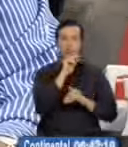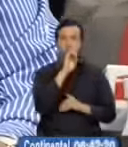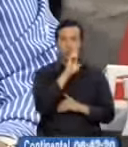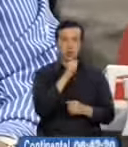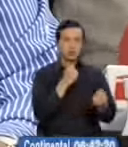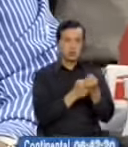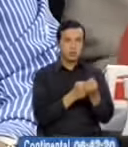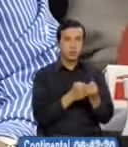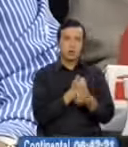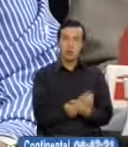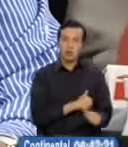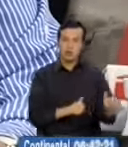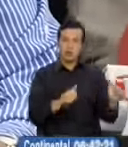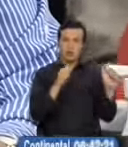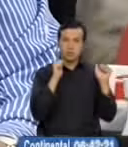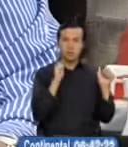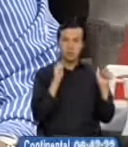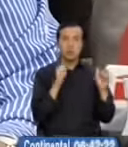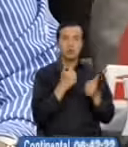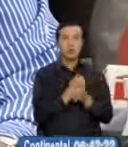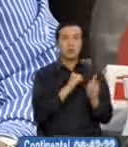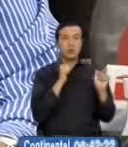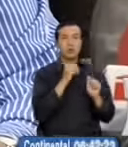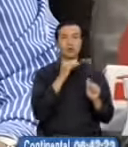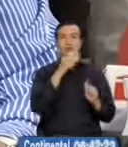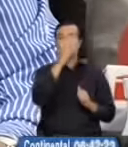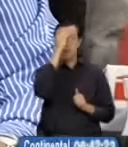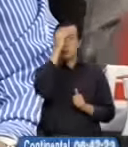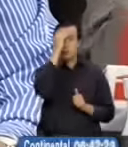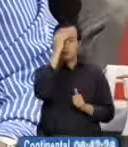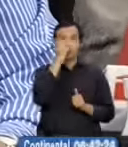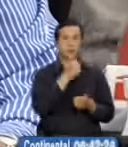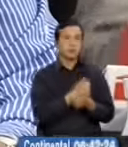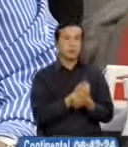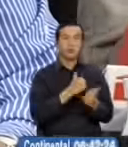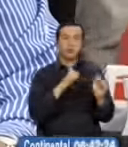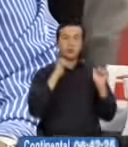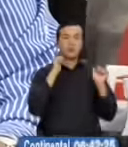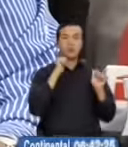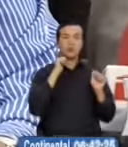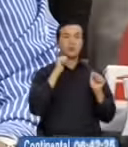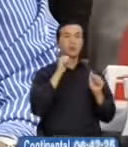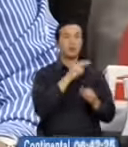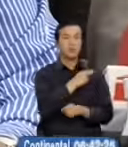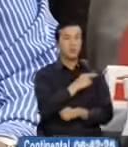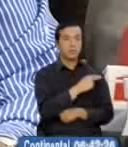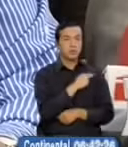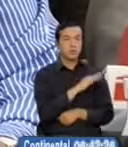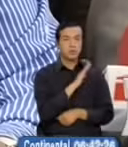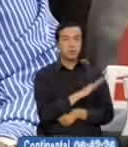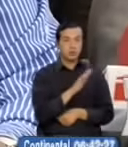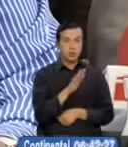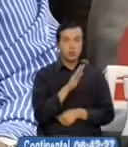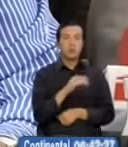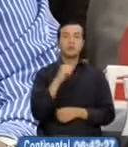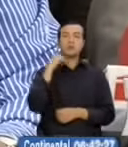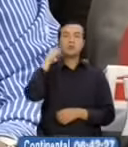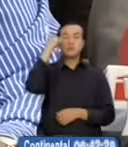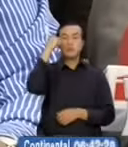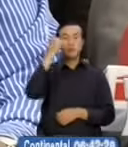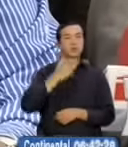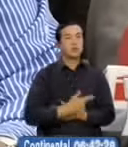la autonomía de la educación, la autonomía de las universidades y el derecho a